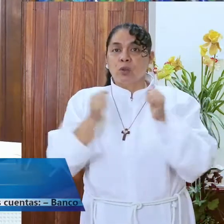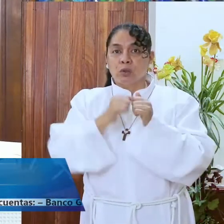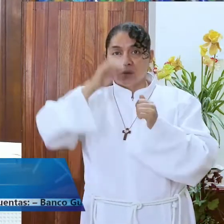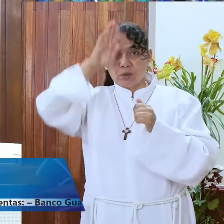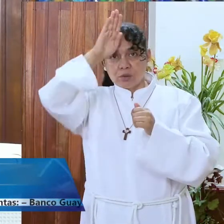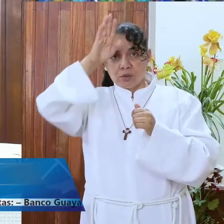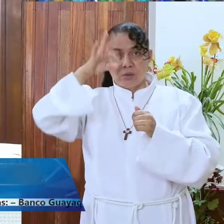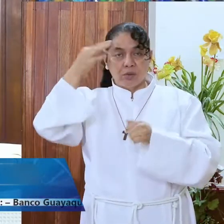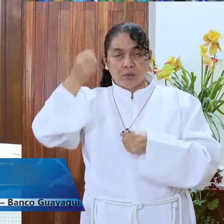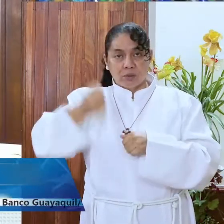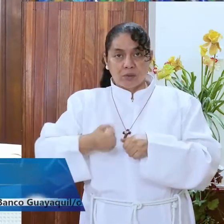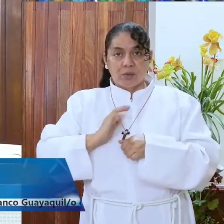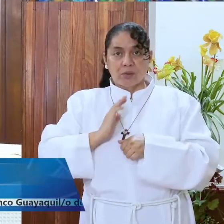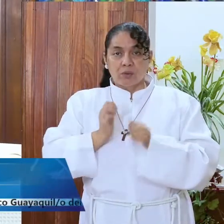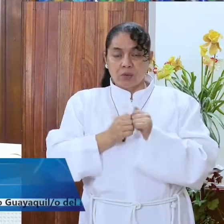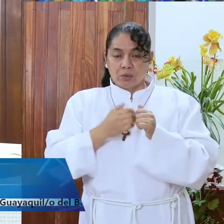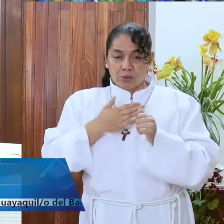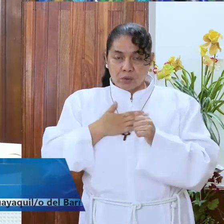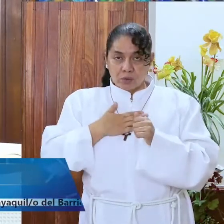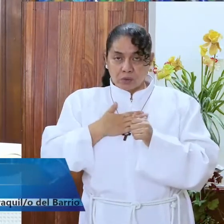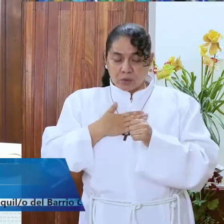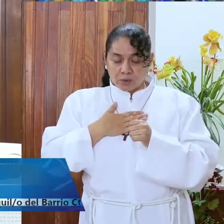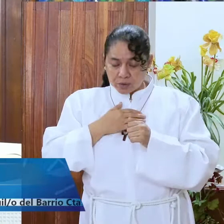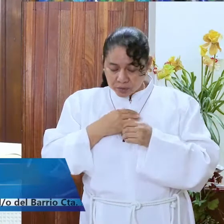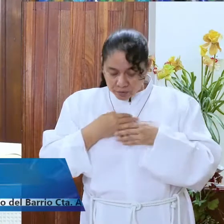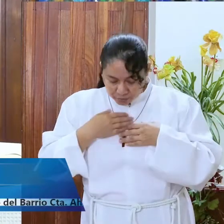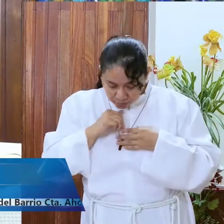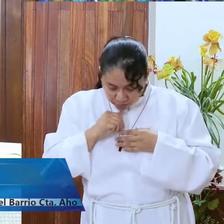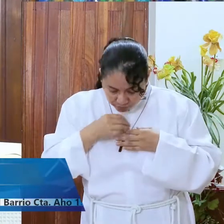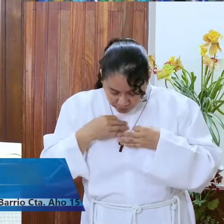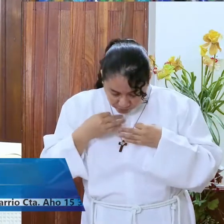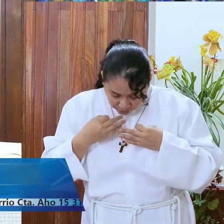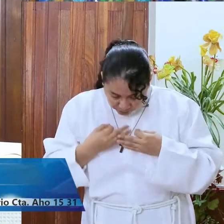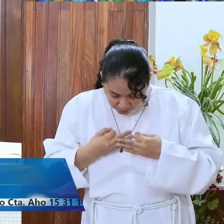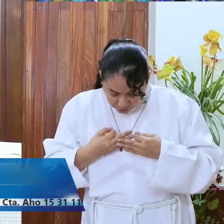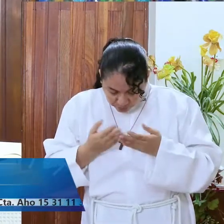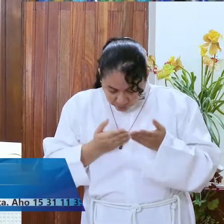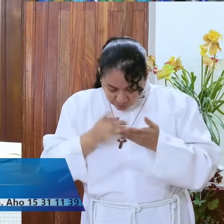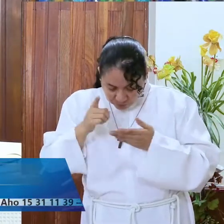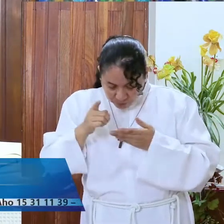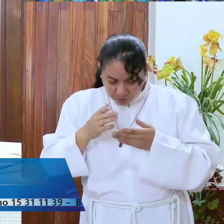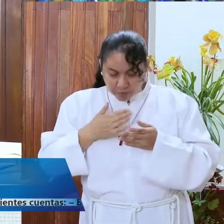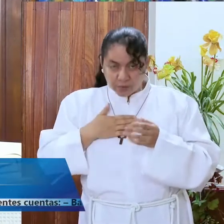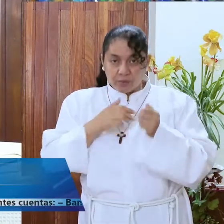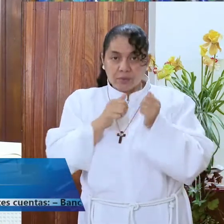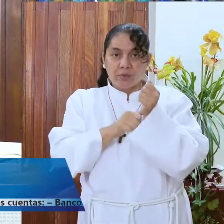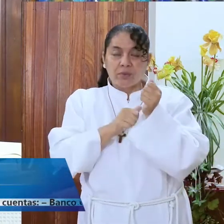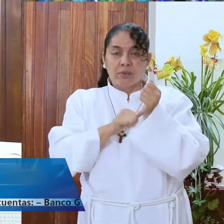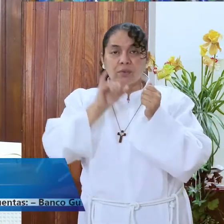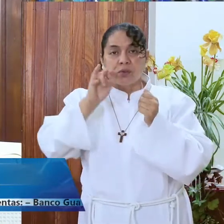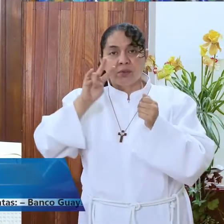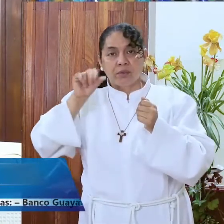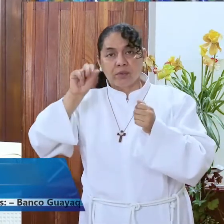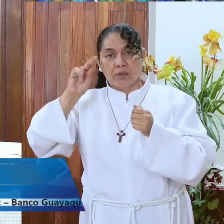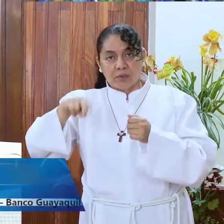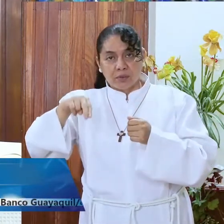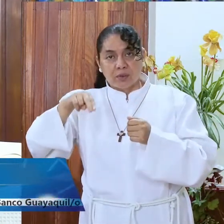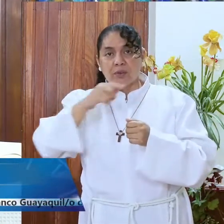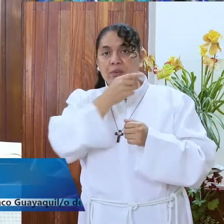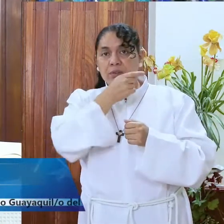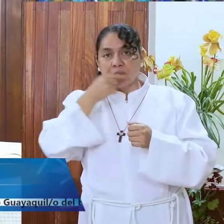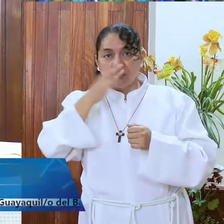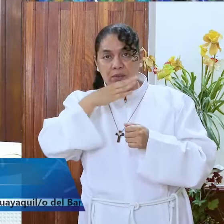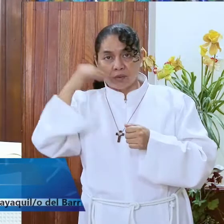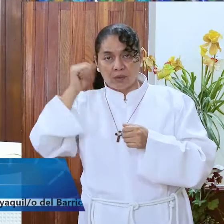papá francisco conmigo indigno siervo tuyo con mis hermanos llevan giovanni antonio y